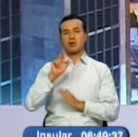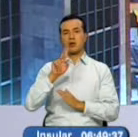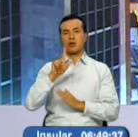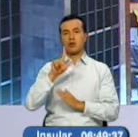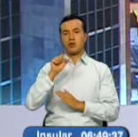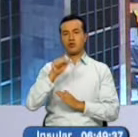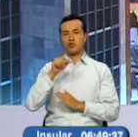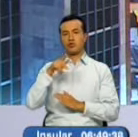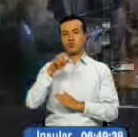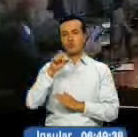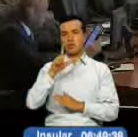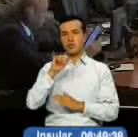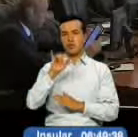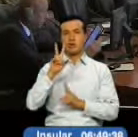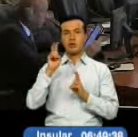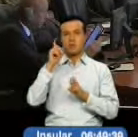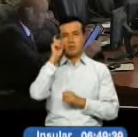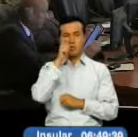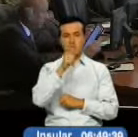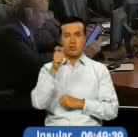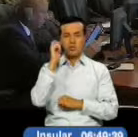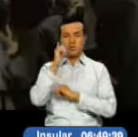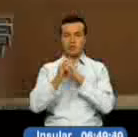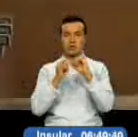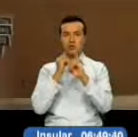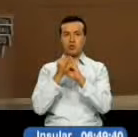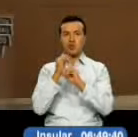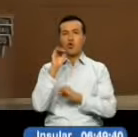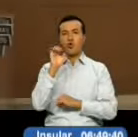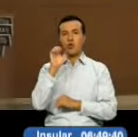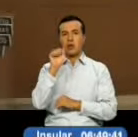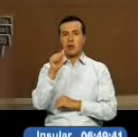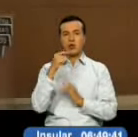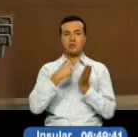la 62ª Junta de Auditores Externos de la Organización de Estados